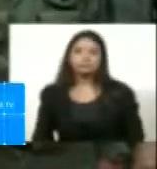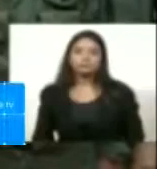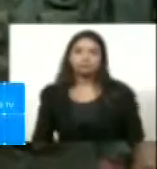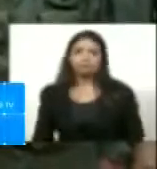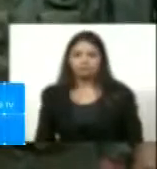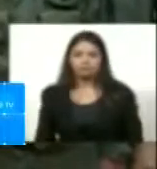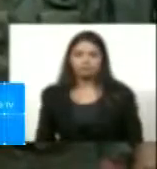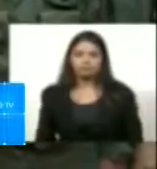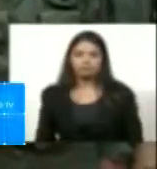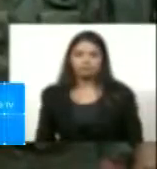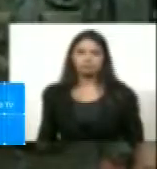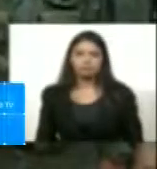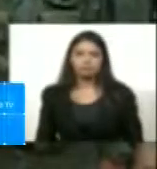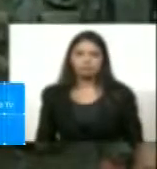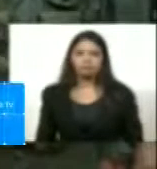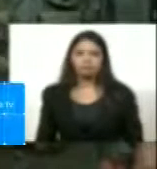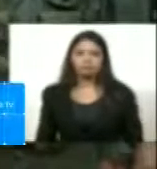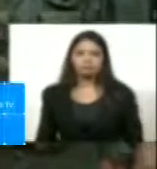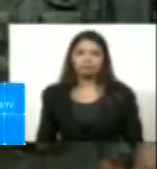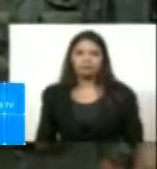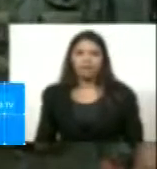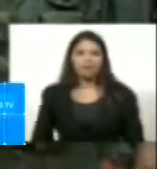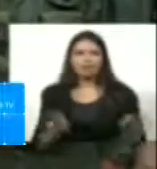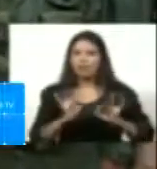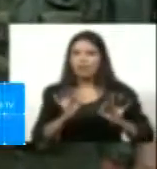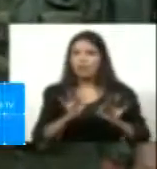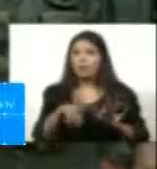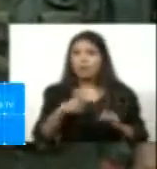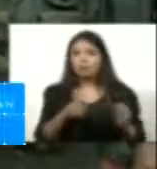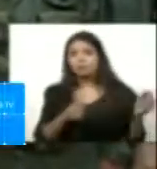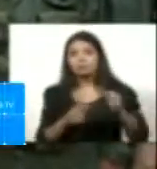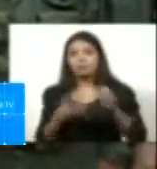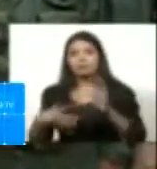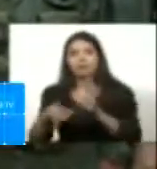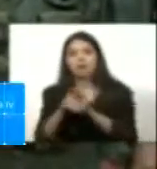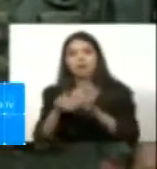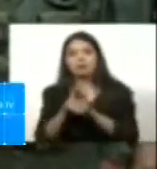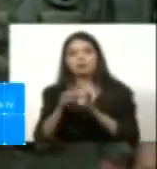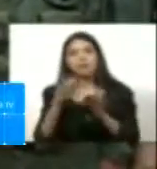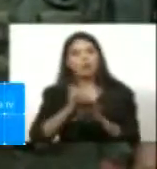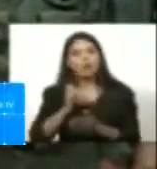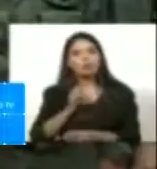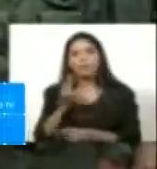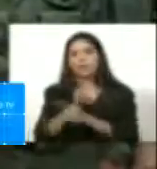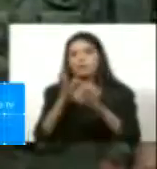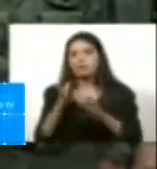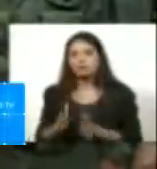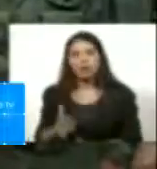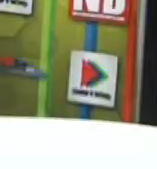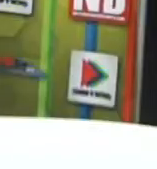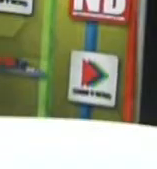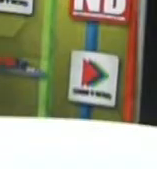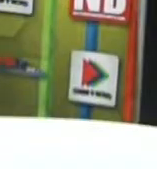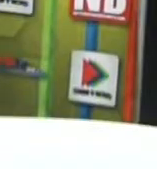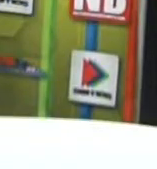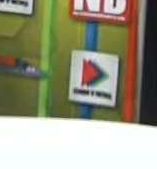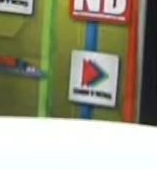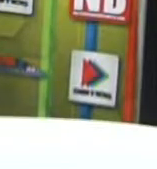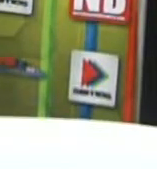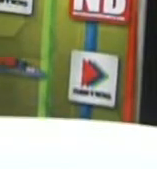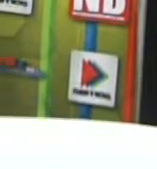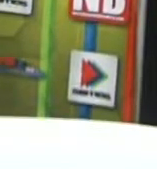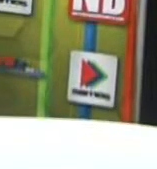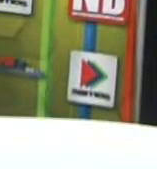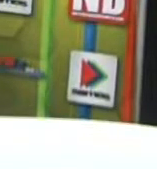puede estar, o ninguna acción de esta puede estar por encima del derecho de cualquier venezolana, de cualquier venezolana. La iniciativa del